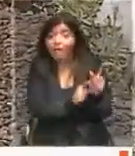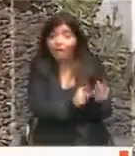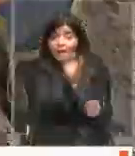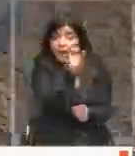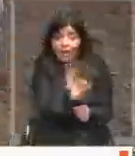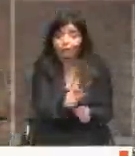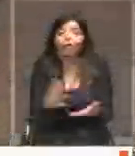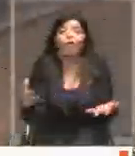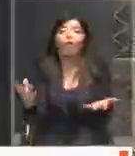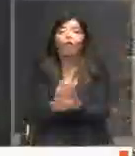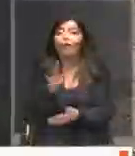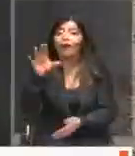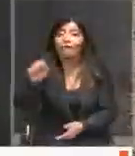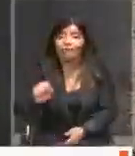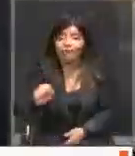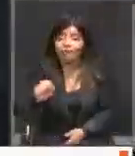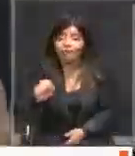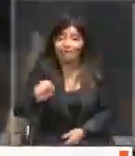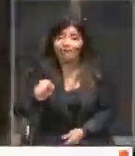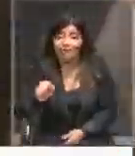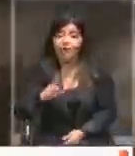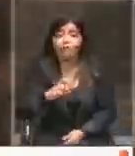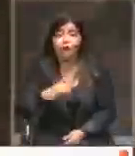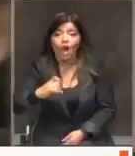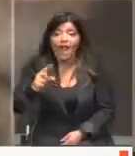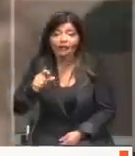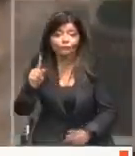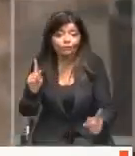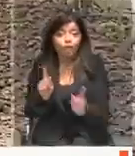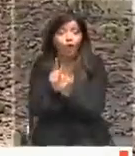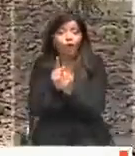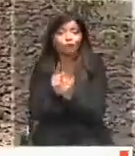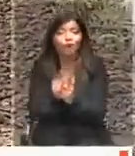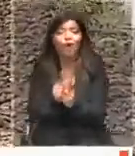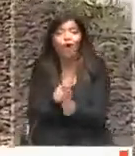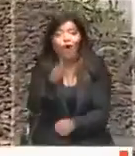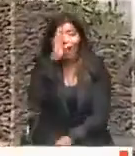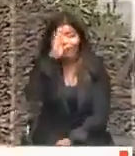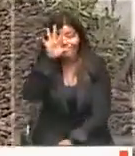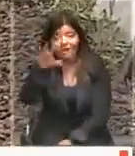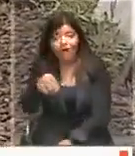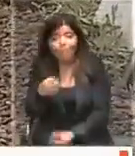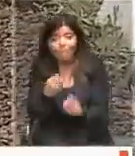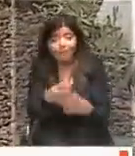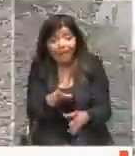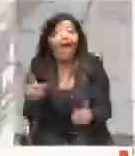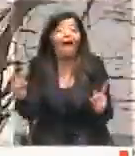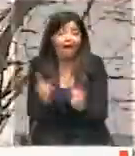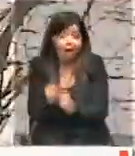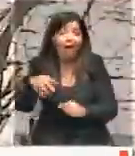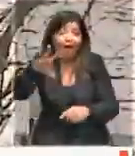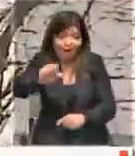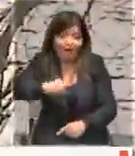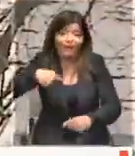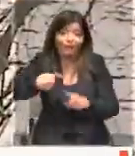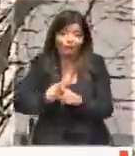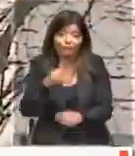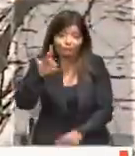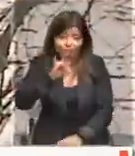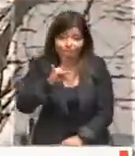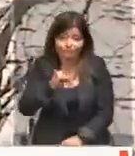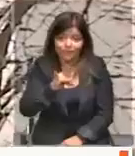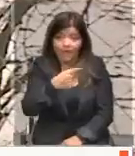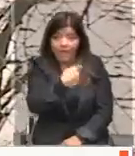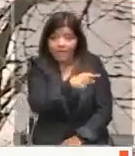la lograron ubicar. Rolando se reencontró con su mascota que estaba perdida. Ellos la sacaron porque estaba